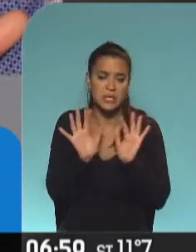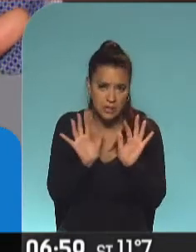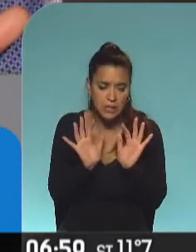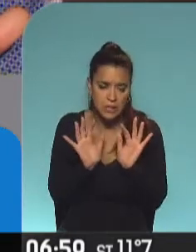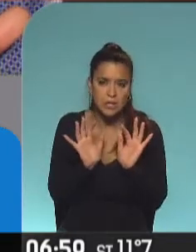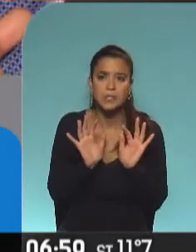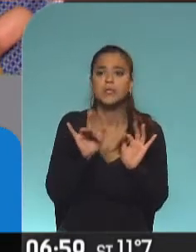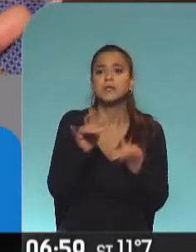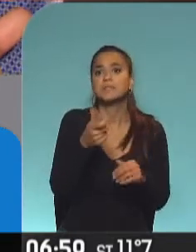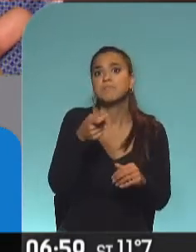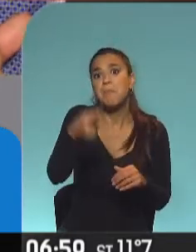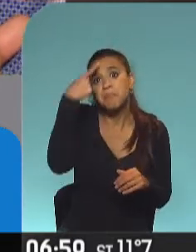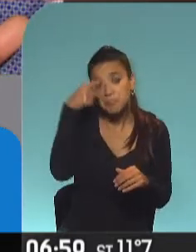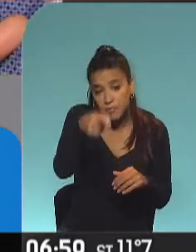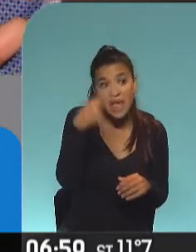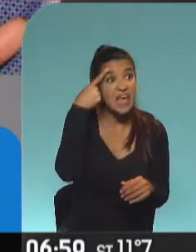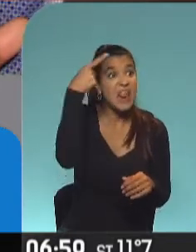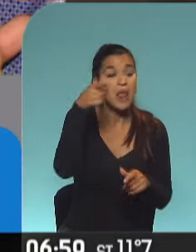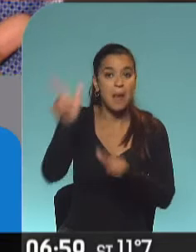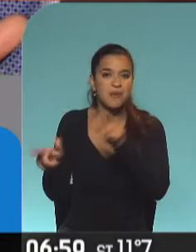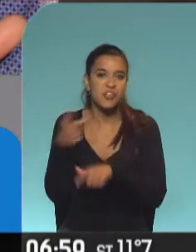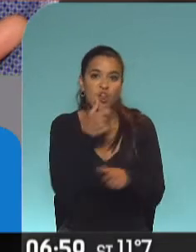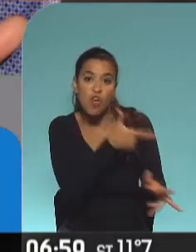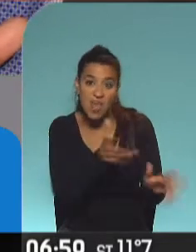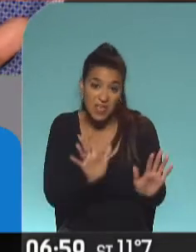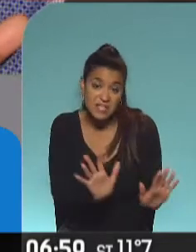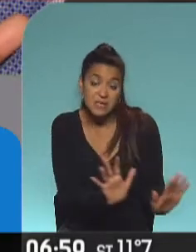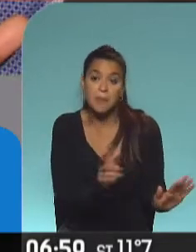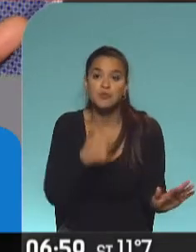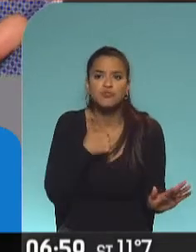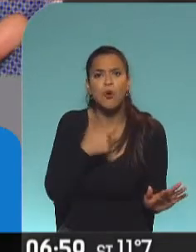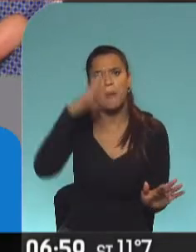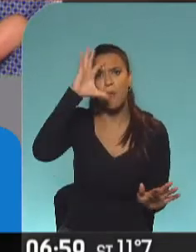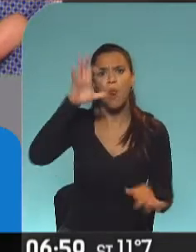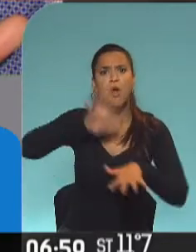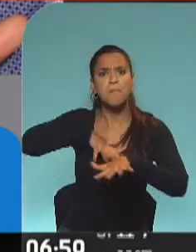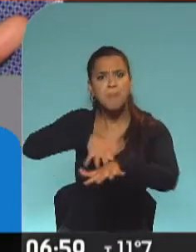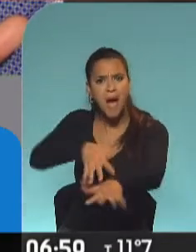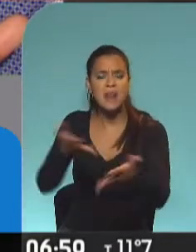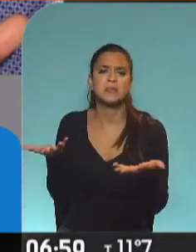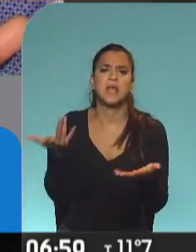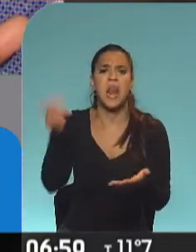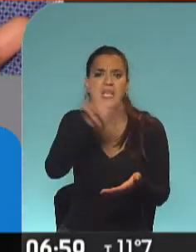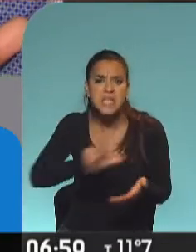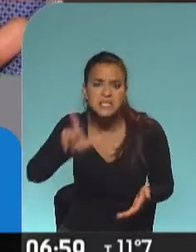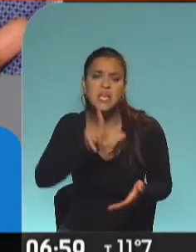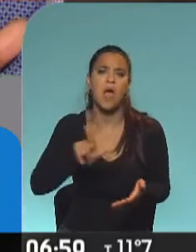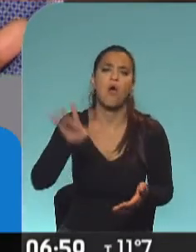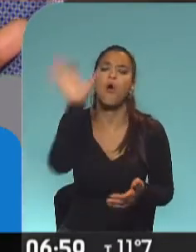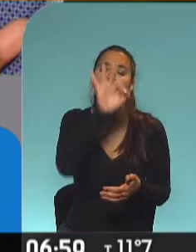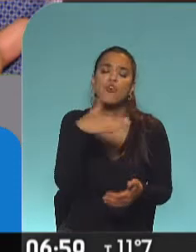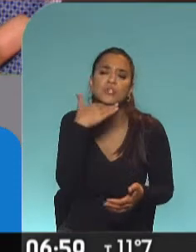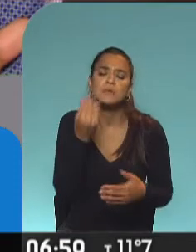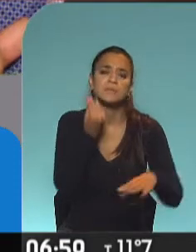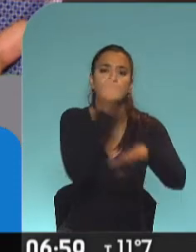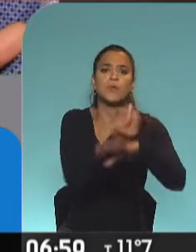seguramente tienen razones y creen lo que le están diciendo, pero yo recuerdo con la marcha del doctor Blum, del licenciado, que no sé qué cargo tenía